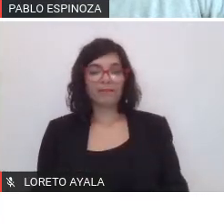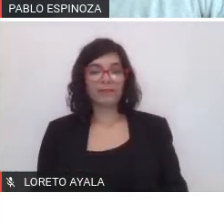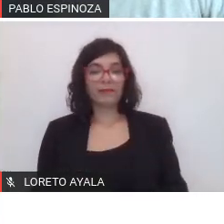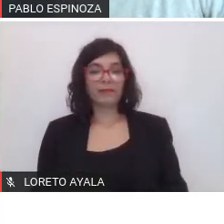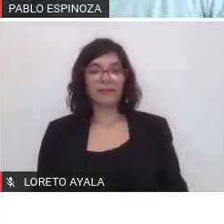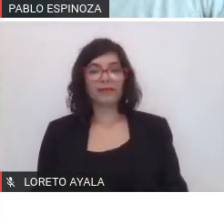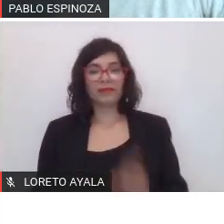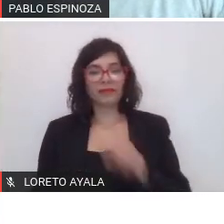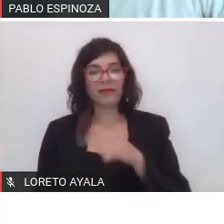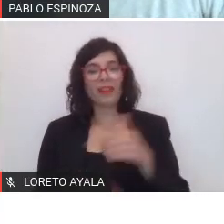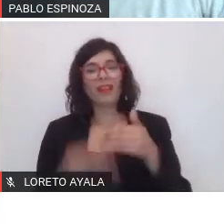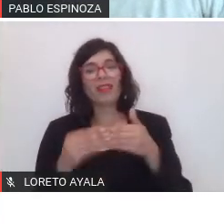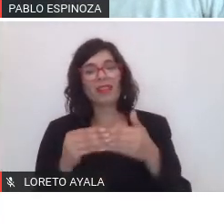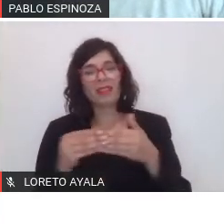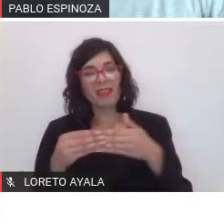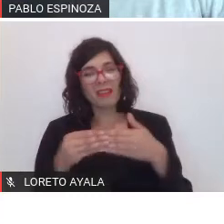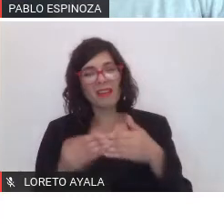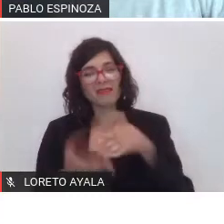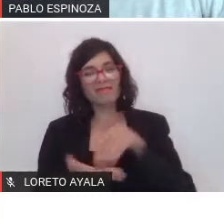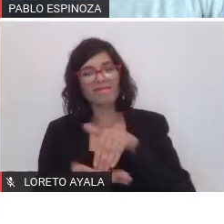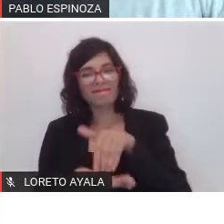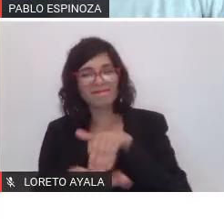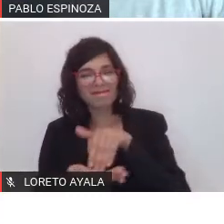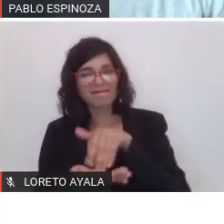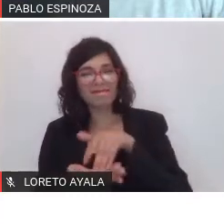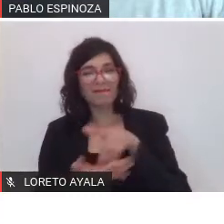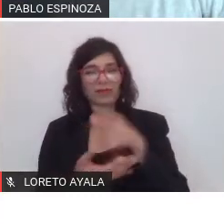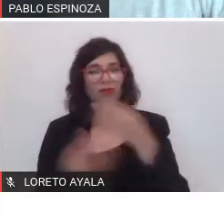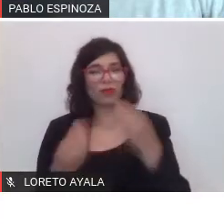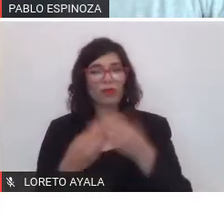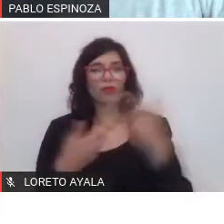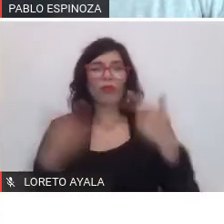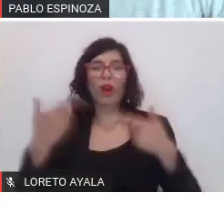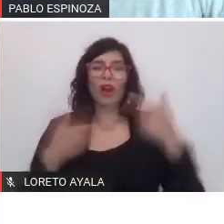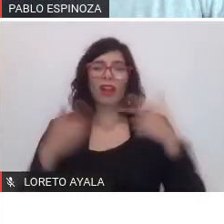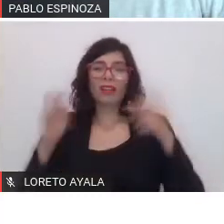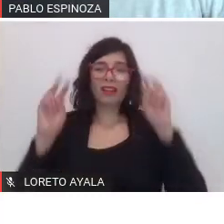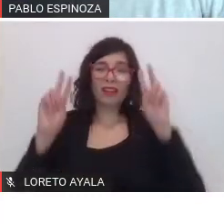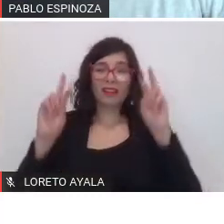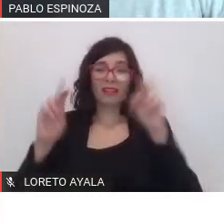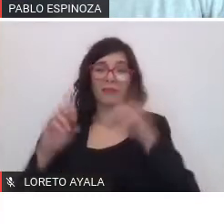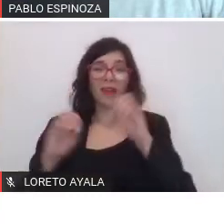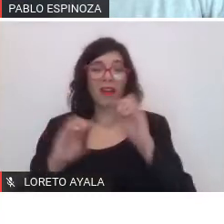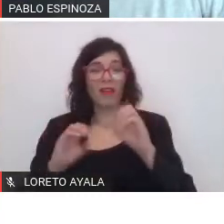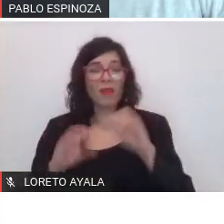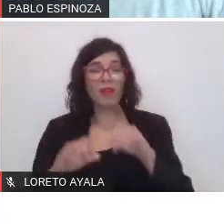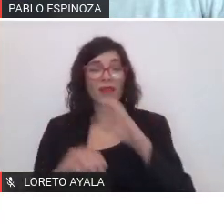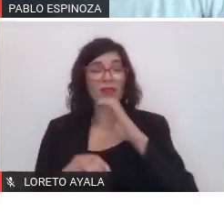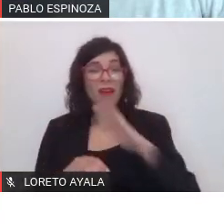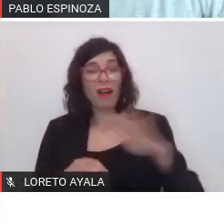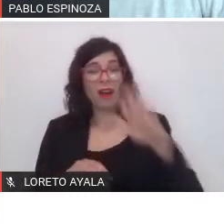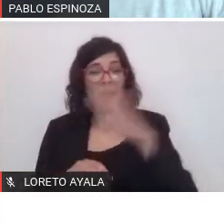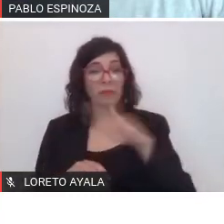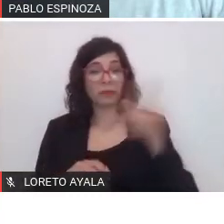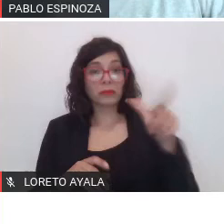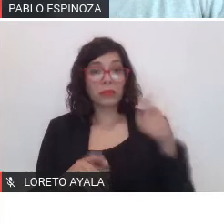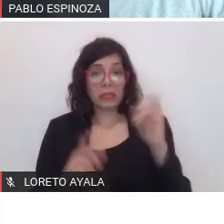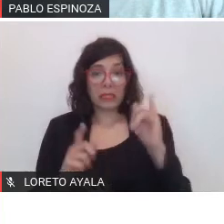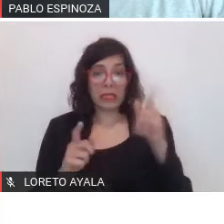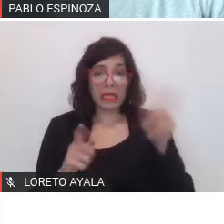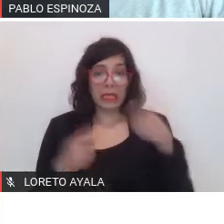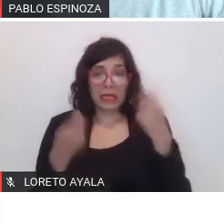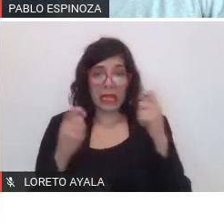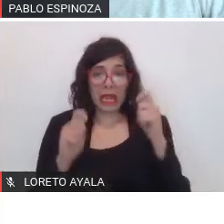débiles las políticas para el mundo rural y en especialmente para educación. Se intencionan, sí, se intencionan,